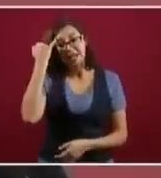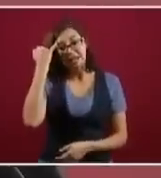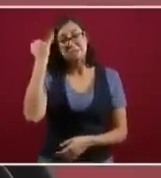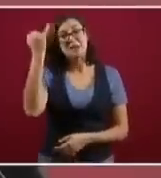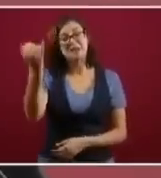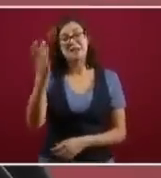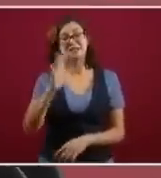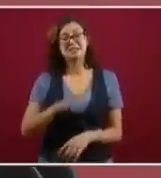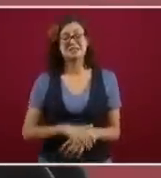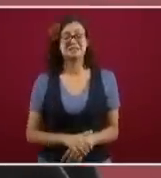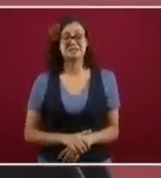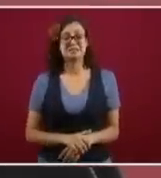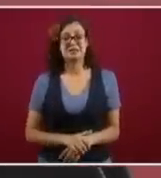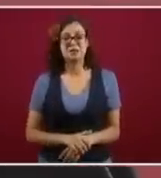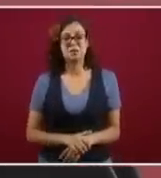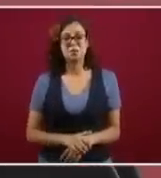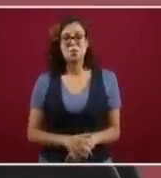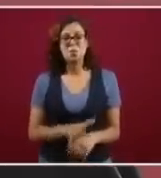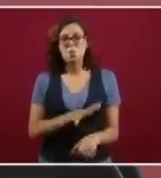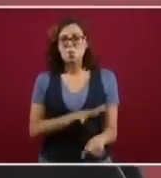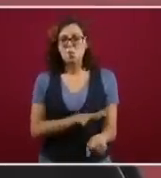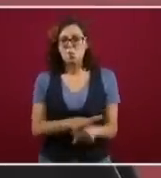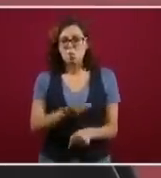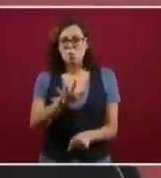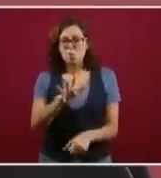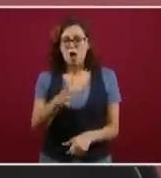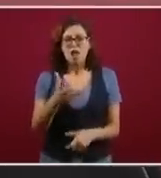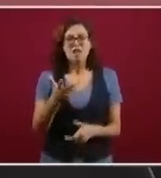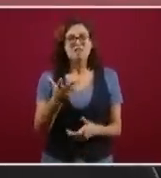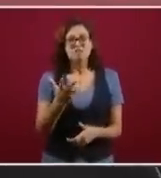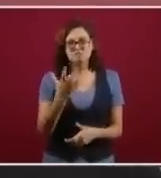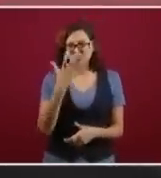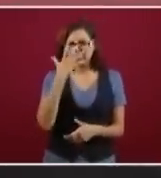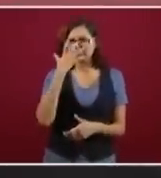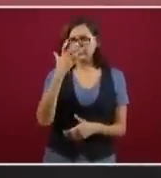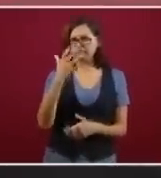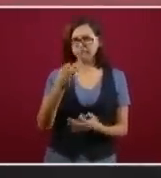seriedad puede haber en un planteamiento